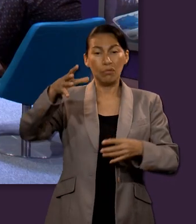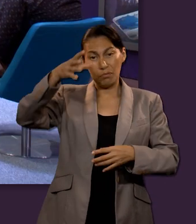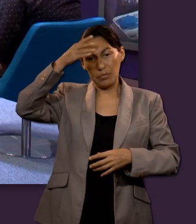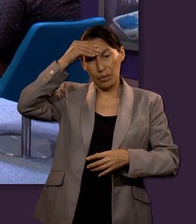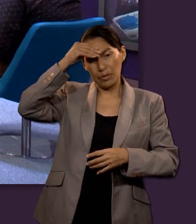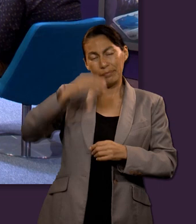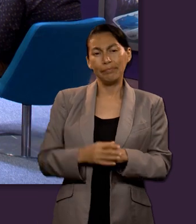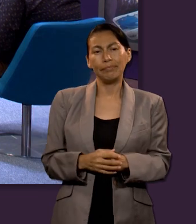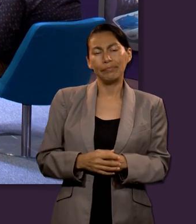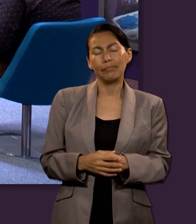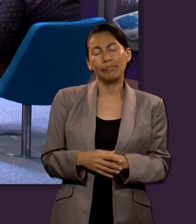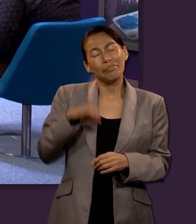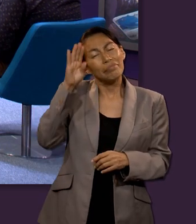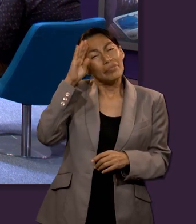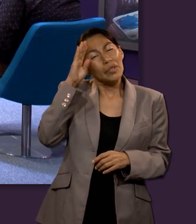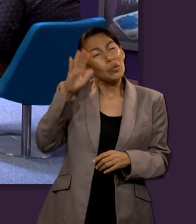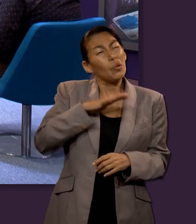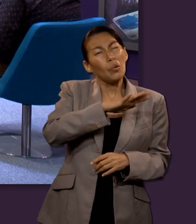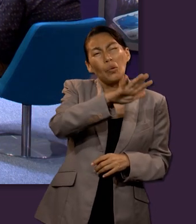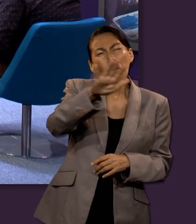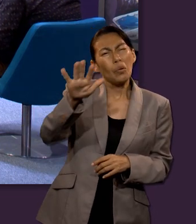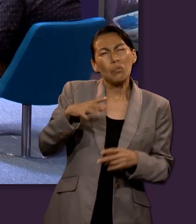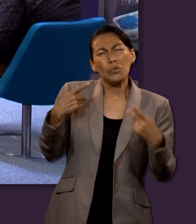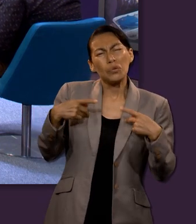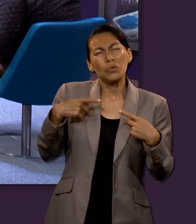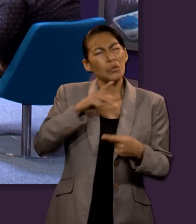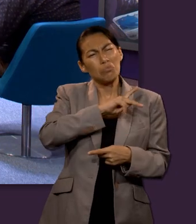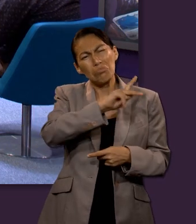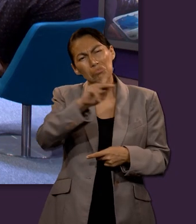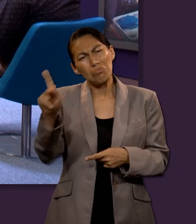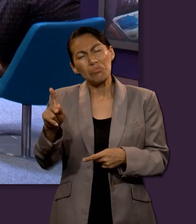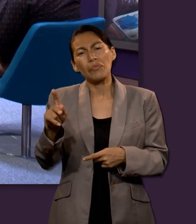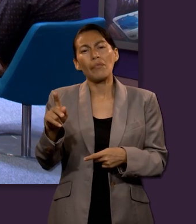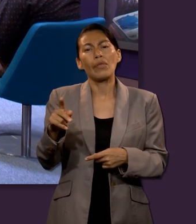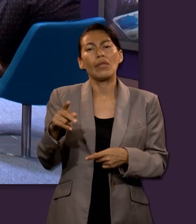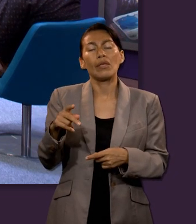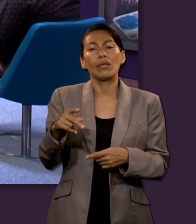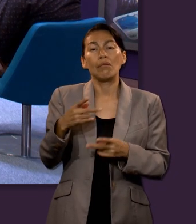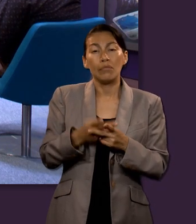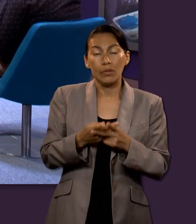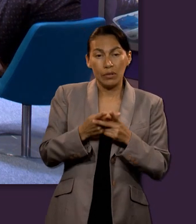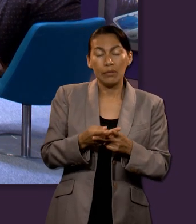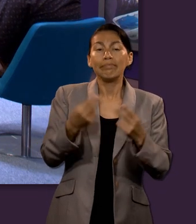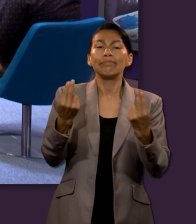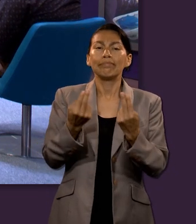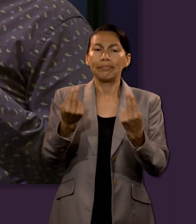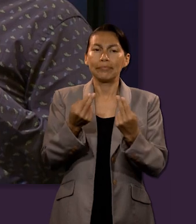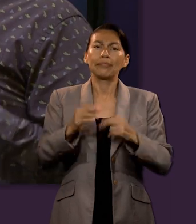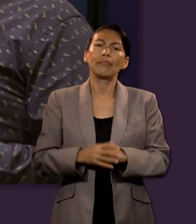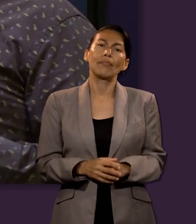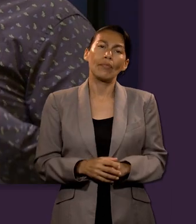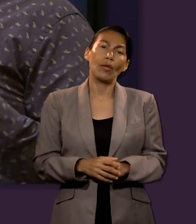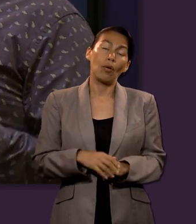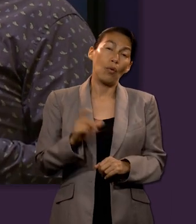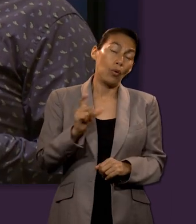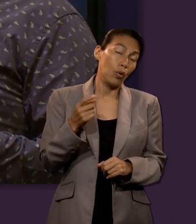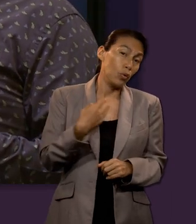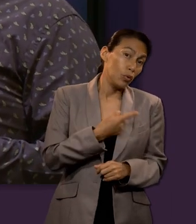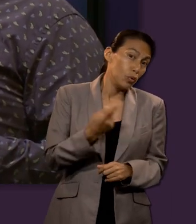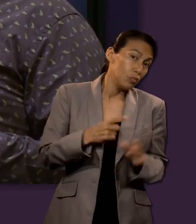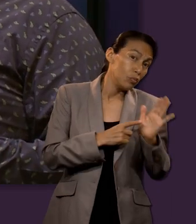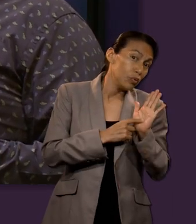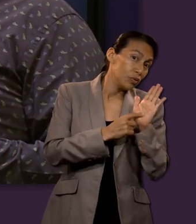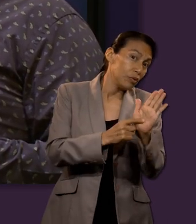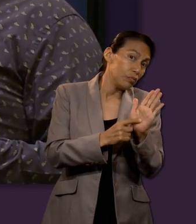pacientes pero cuando nosotros mostramos esa irritabilidad nuestra actitud